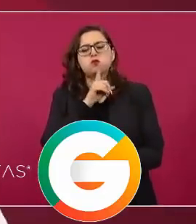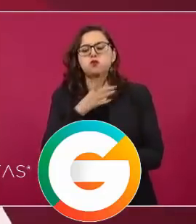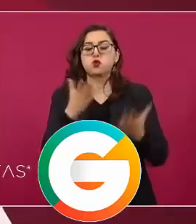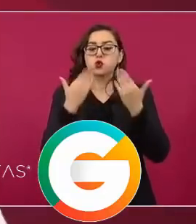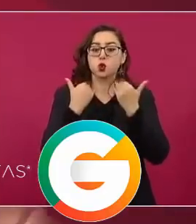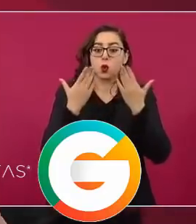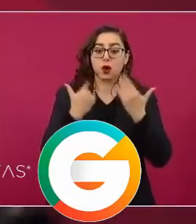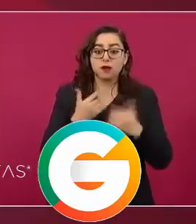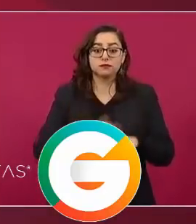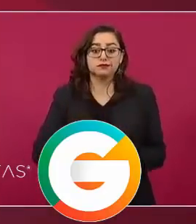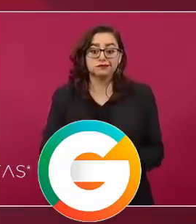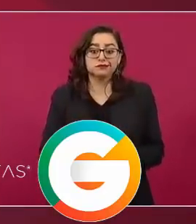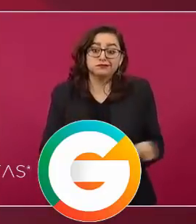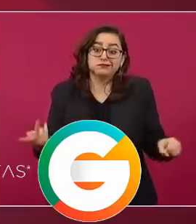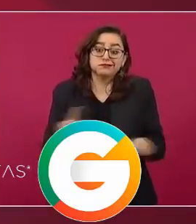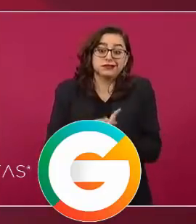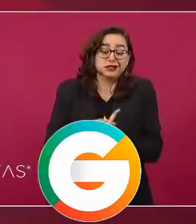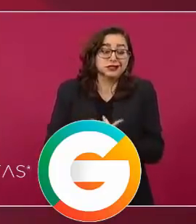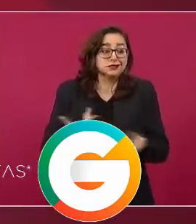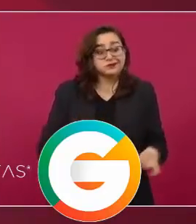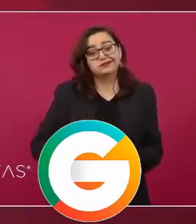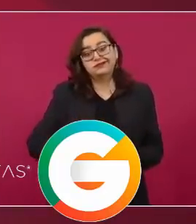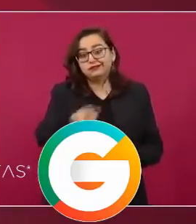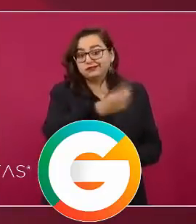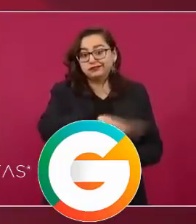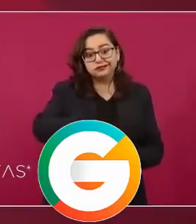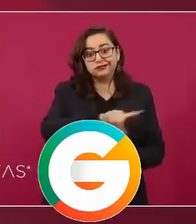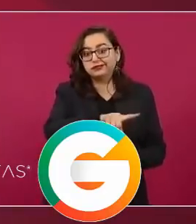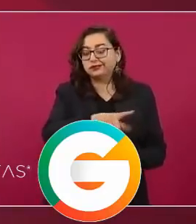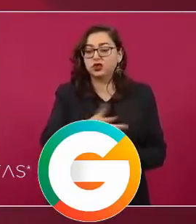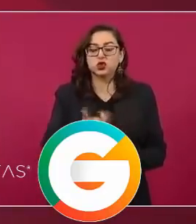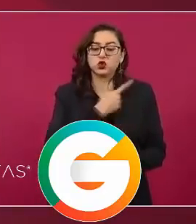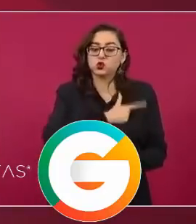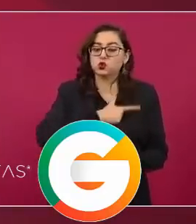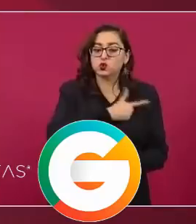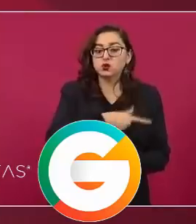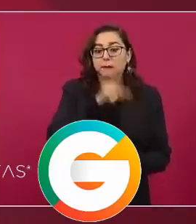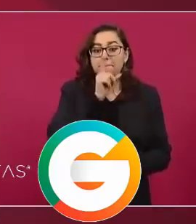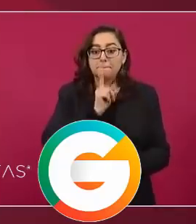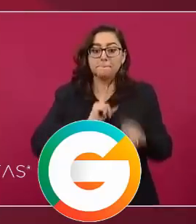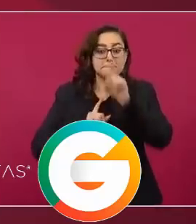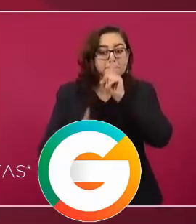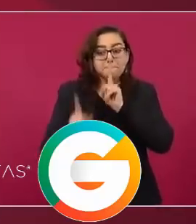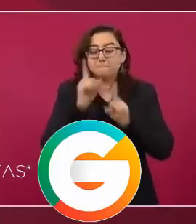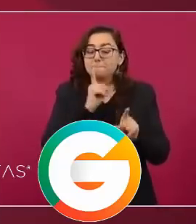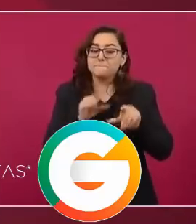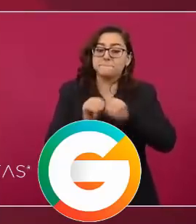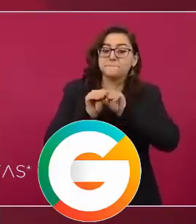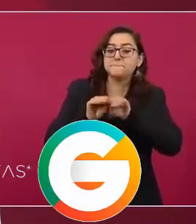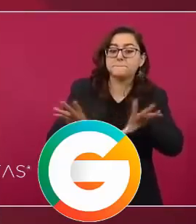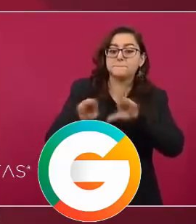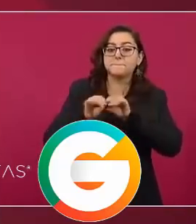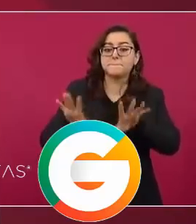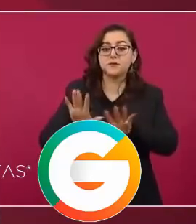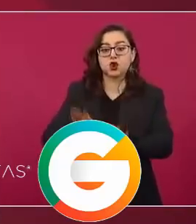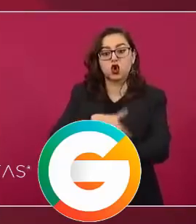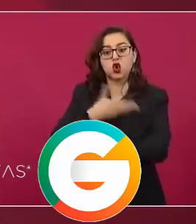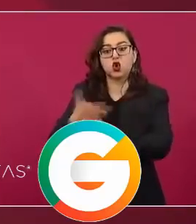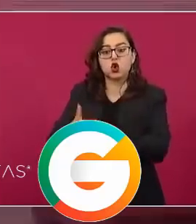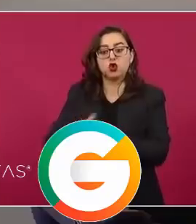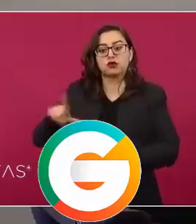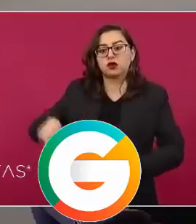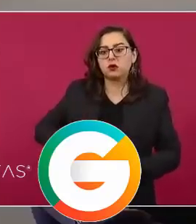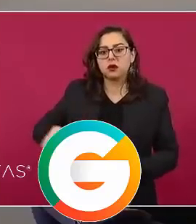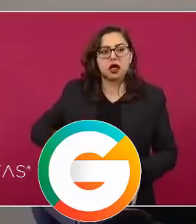en los rincones más alejados del país donde los habitantes viven bajo amenaza, para seguir exigiendo medicamentos para nuestros niños. Pero,